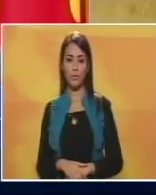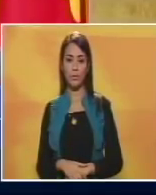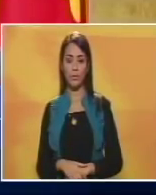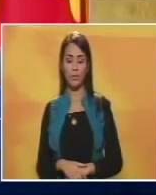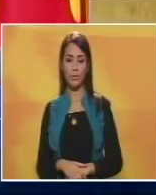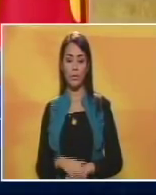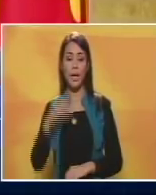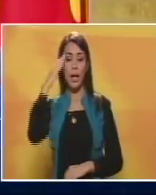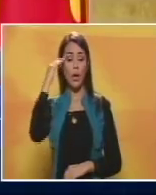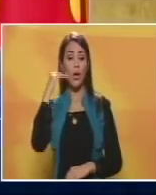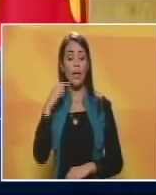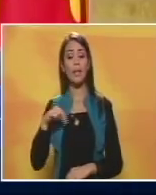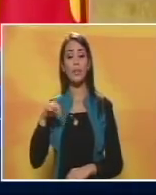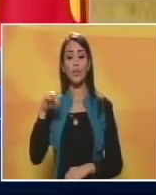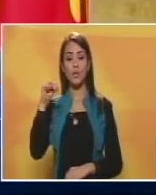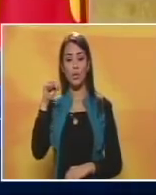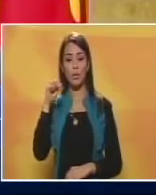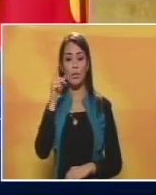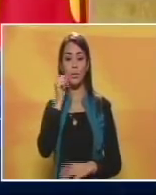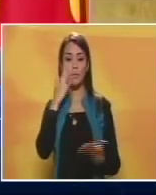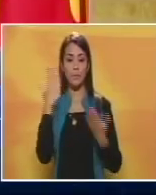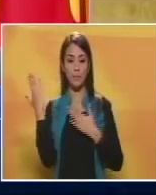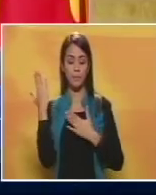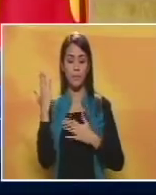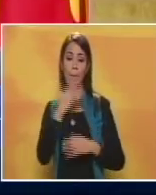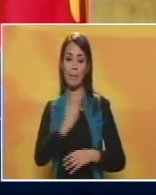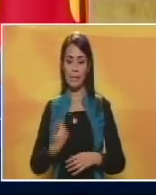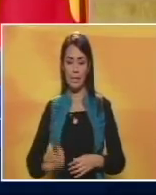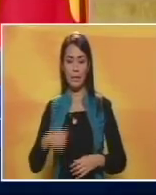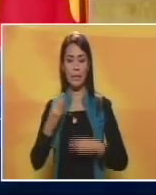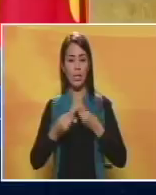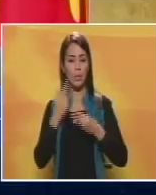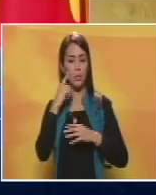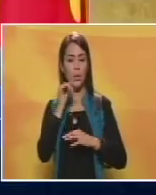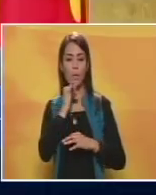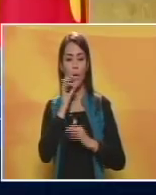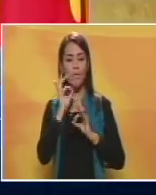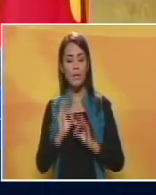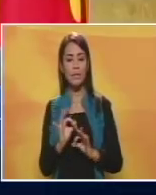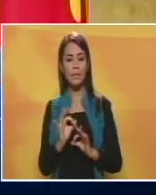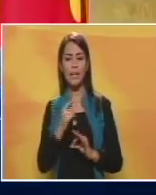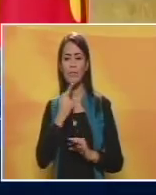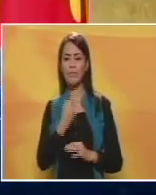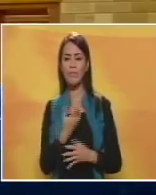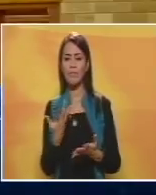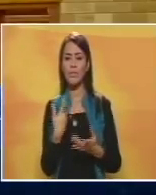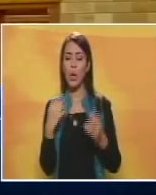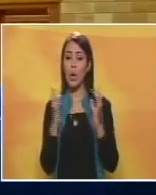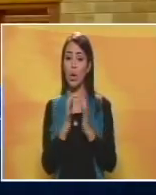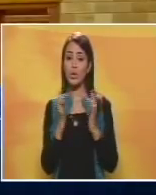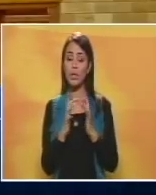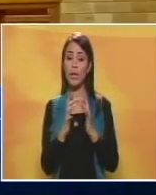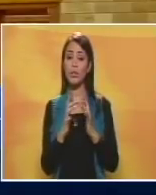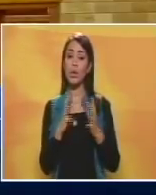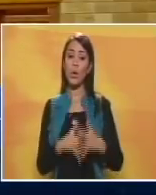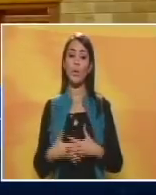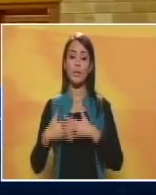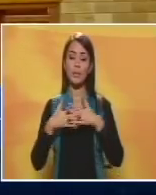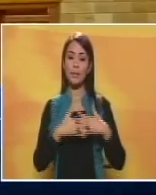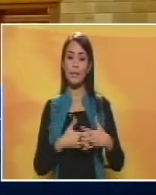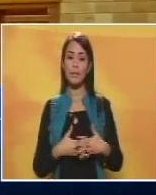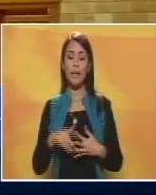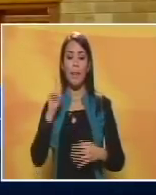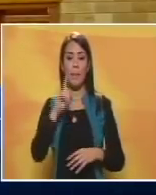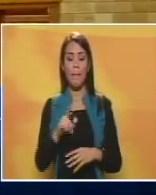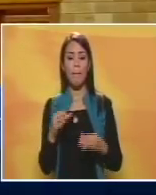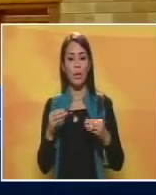En Corea del Norte, el líder Kim Jong-un realizó su primer comentario oficial sobre los contactos con Estados Unidos, así como sobre